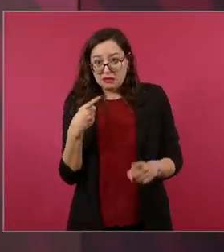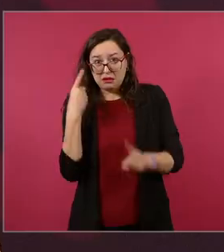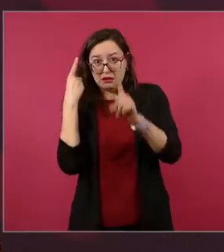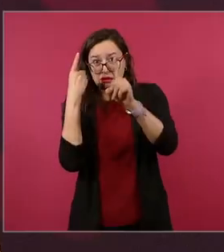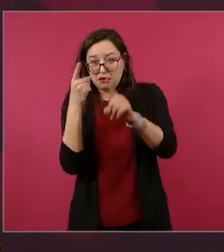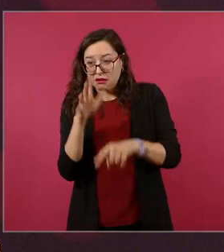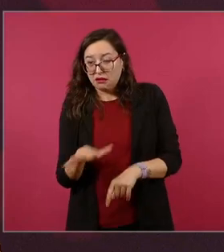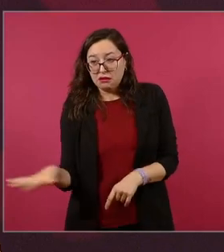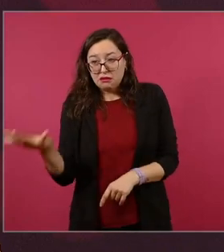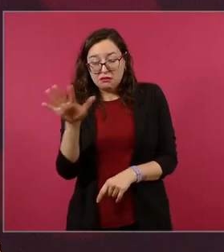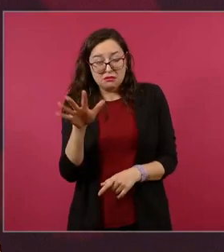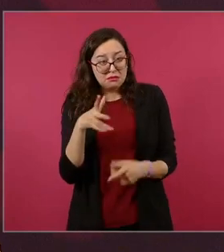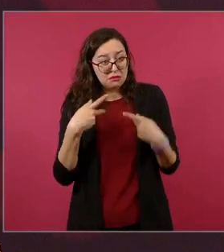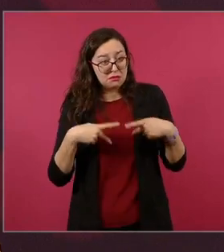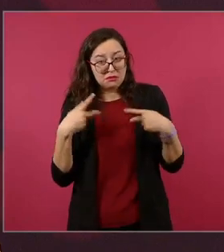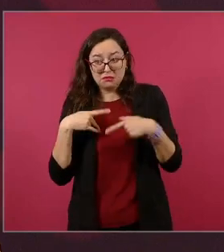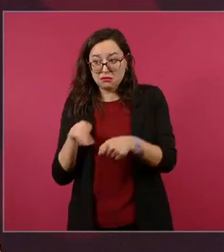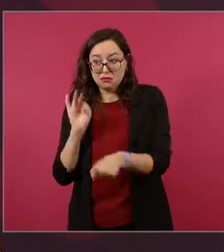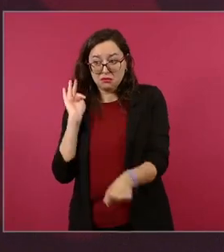pueblo.